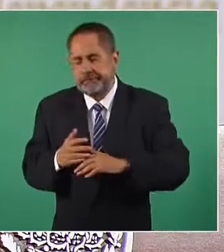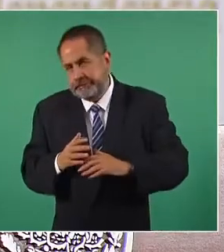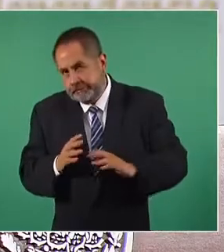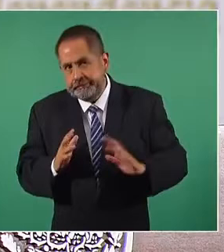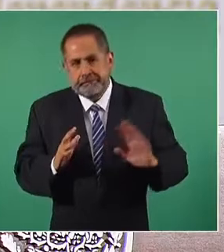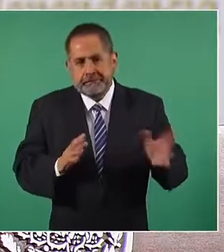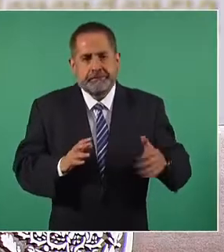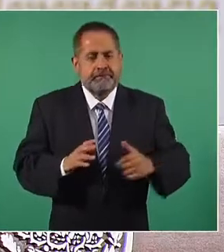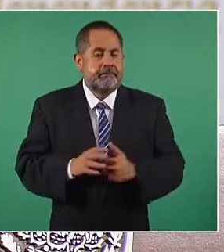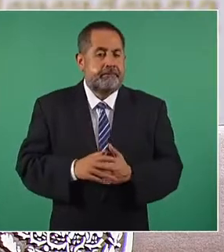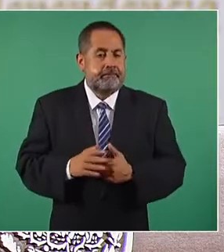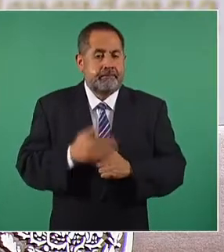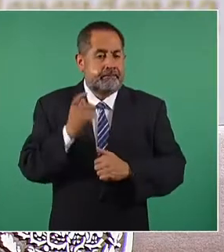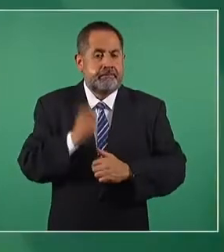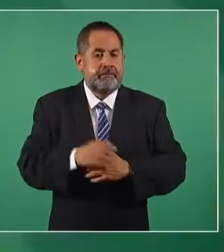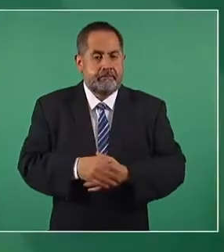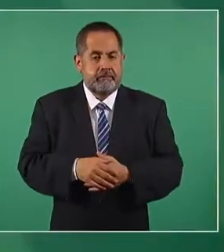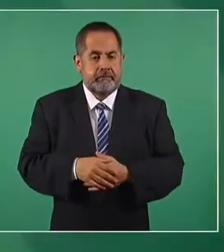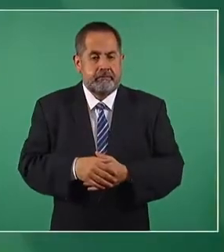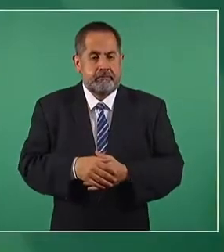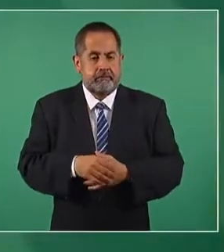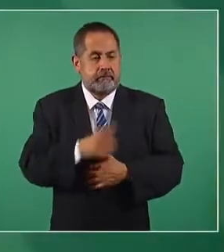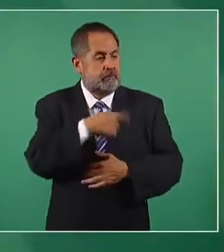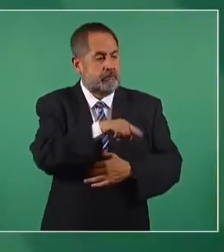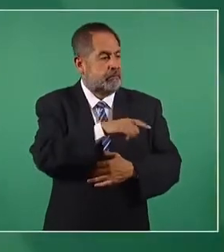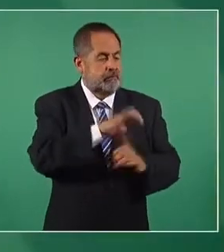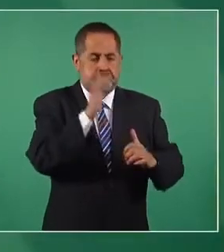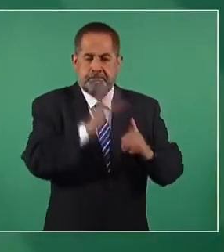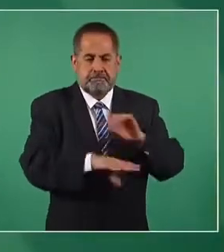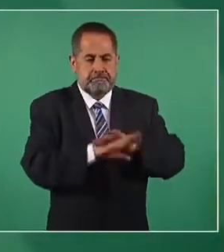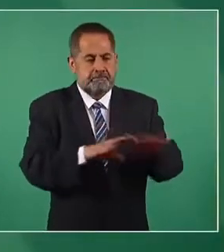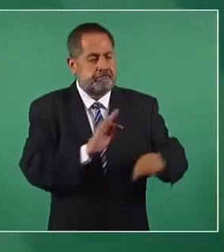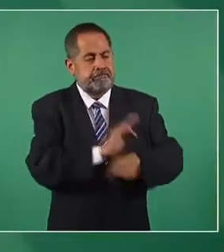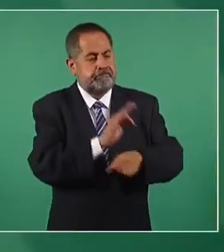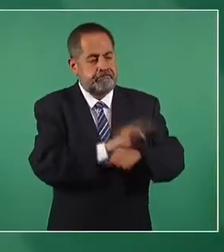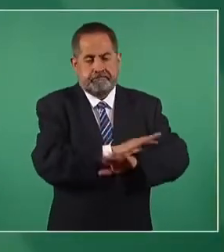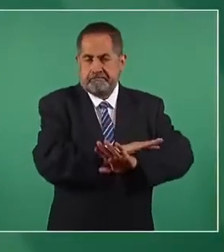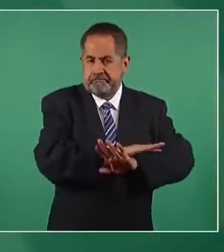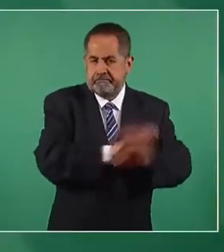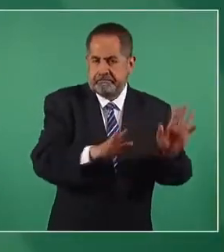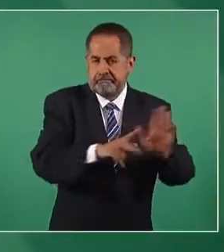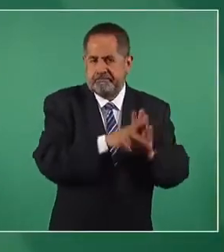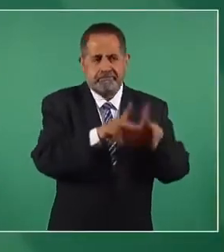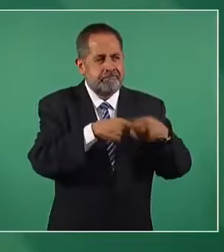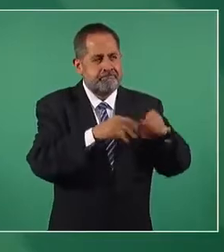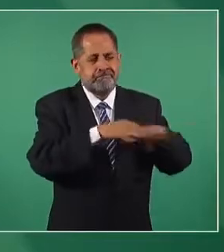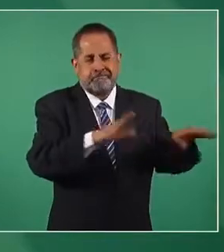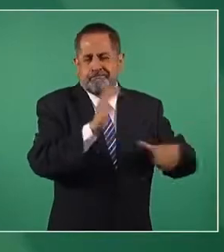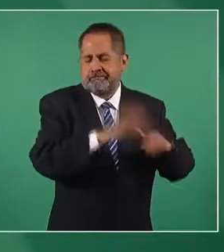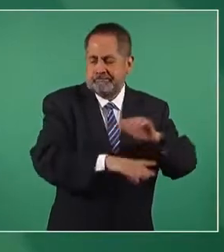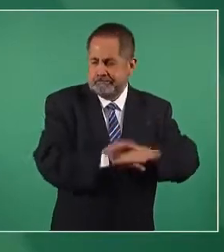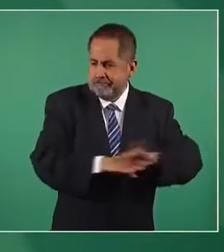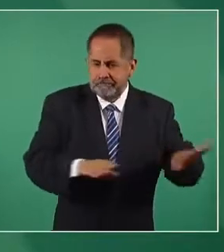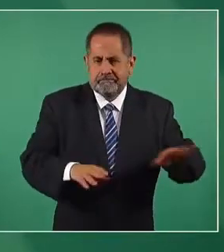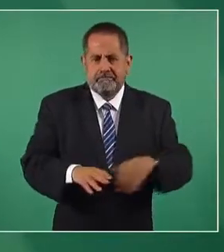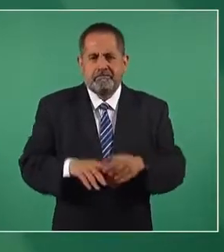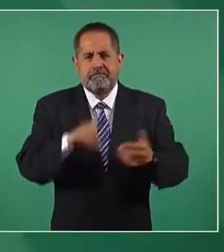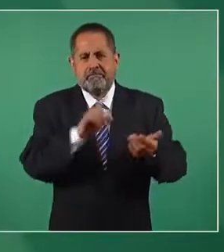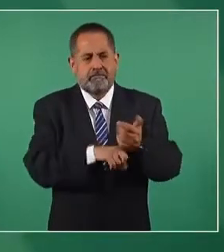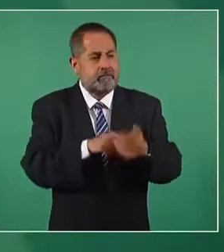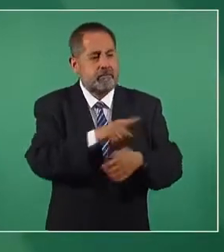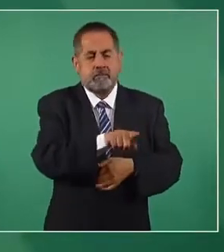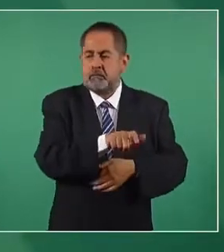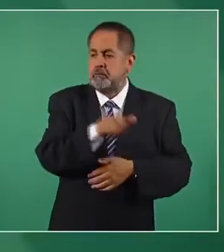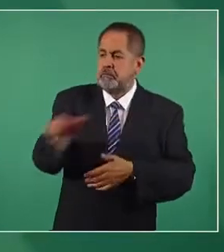porque se terminaron sus privilegios, sobre todo los medios de información, y también de los que no